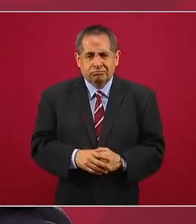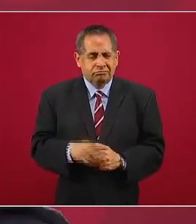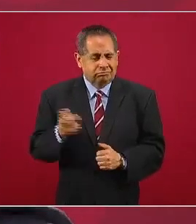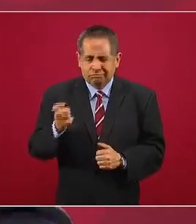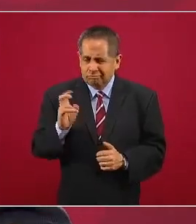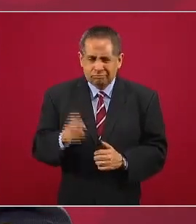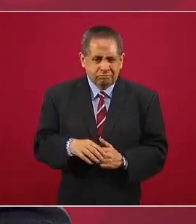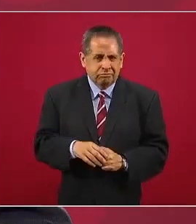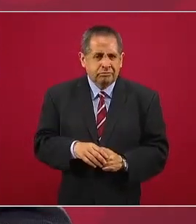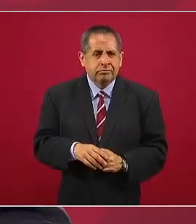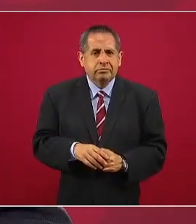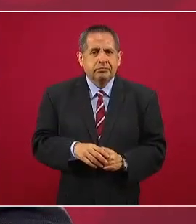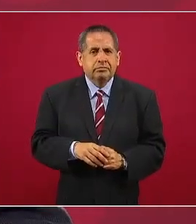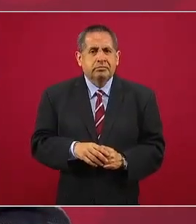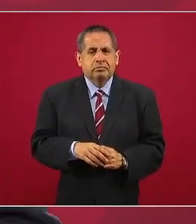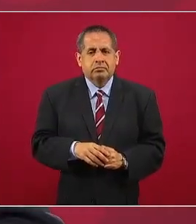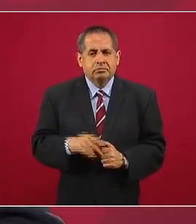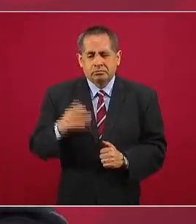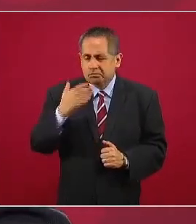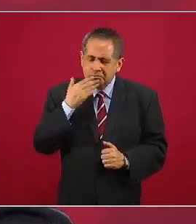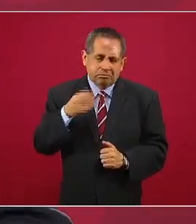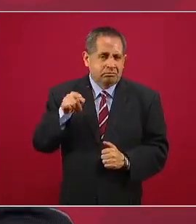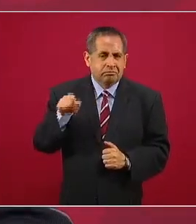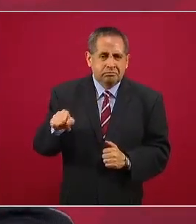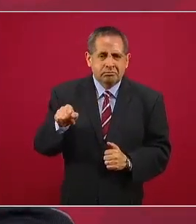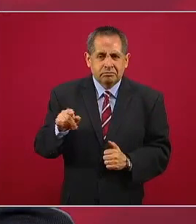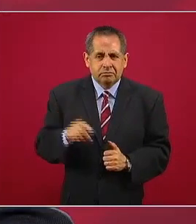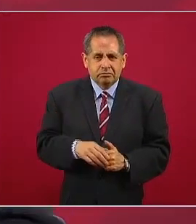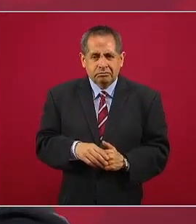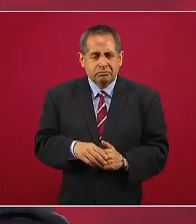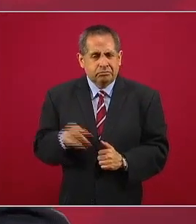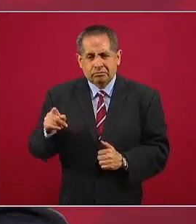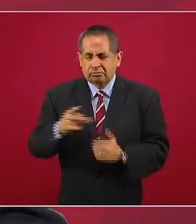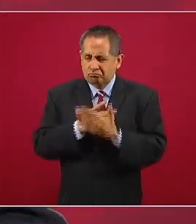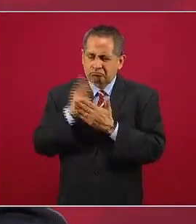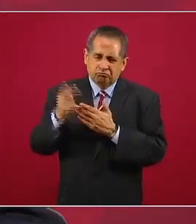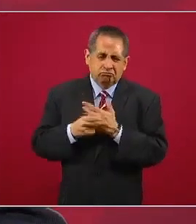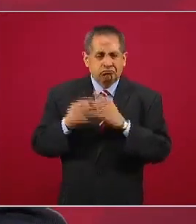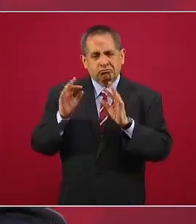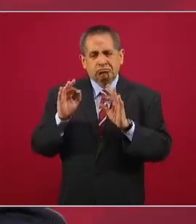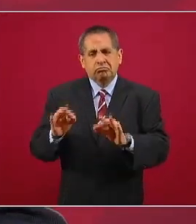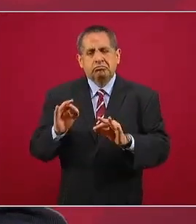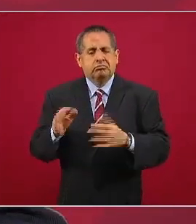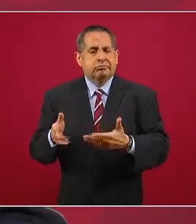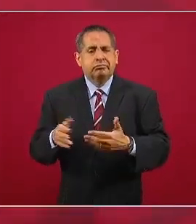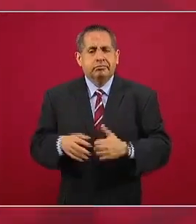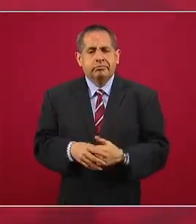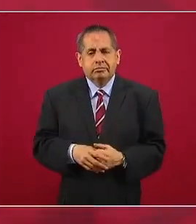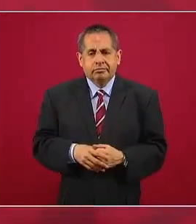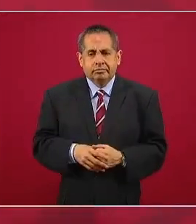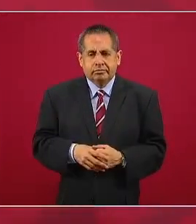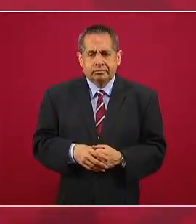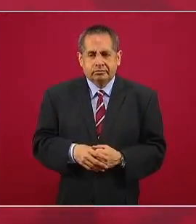es un gran programa.